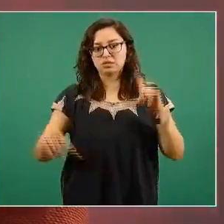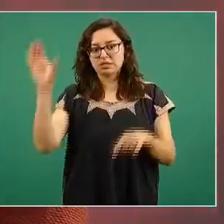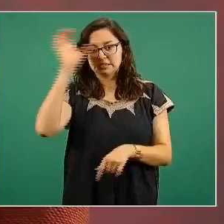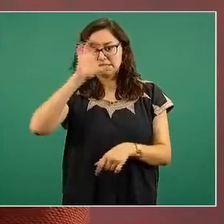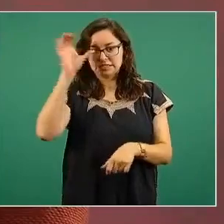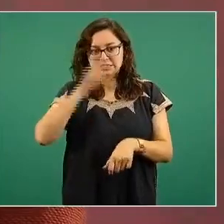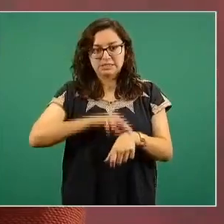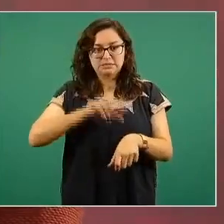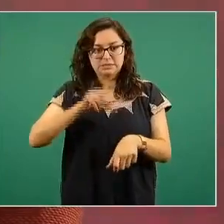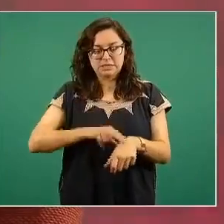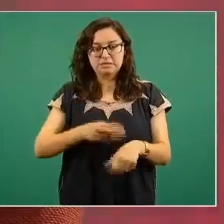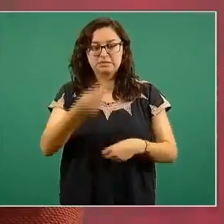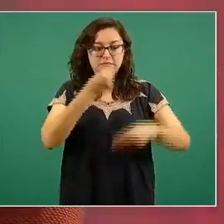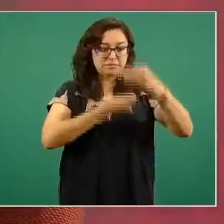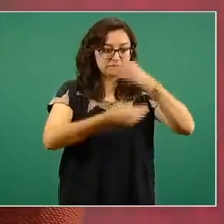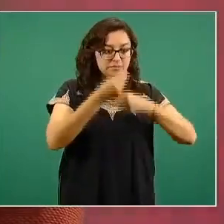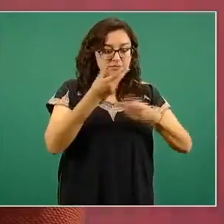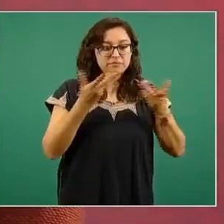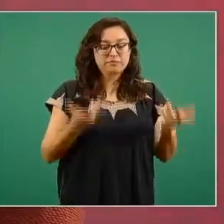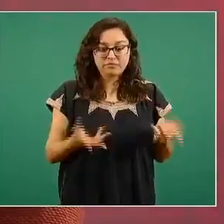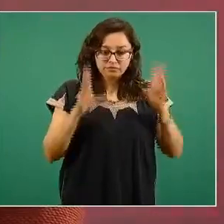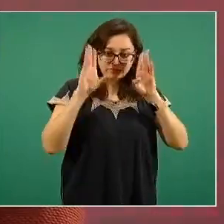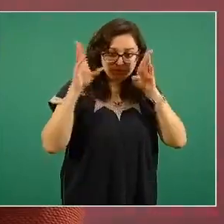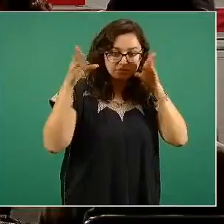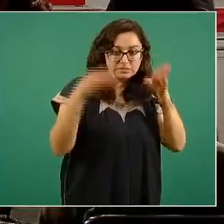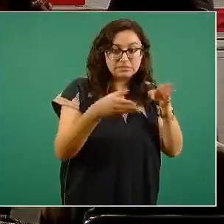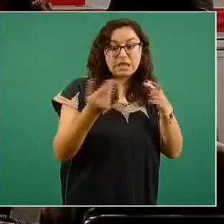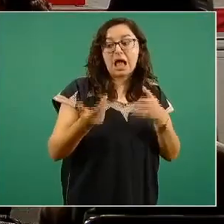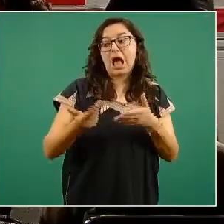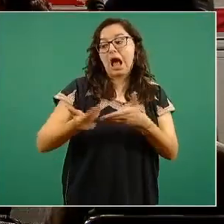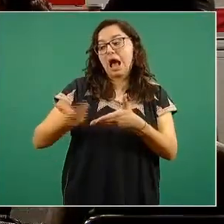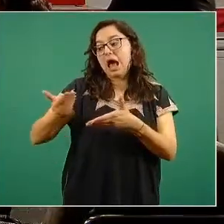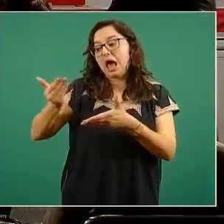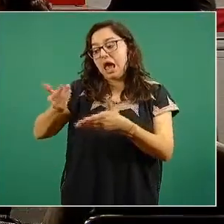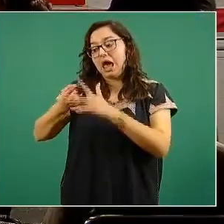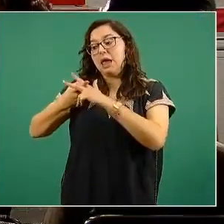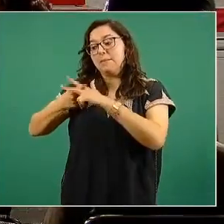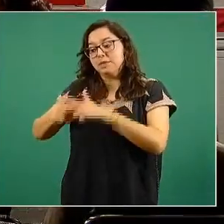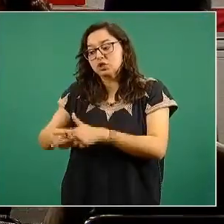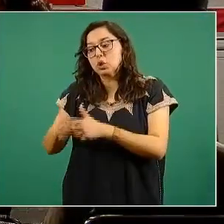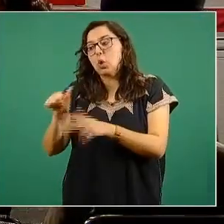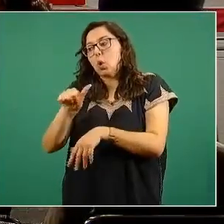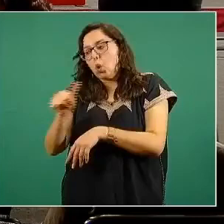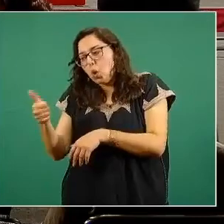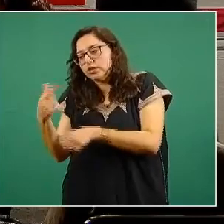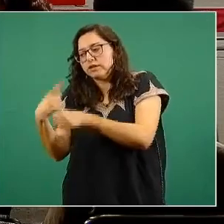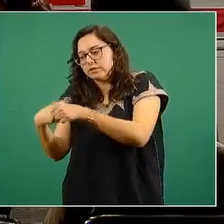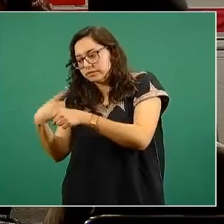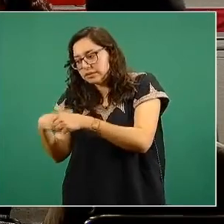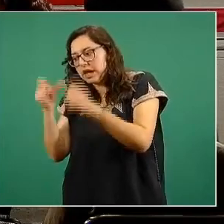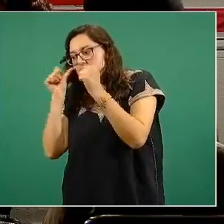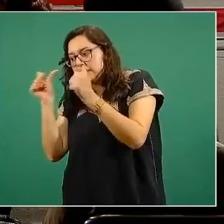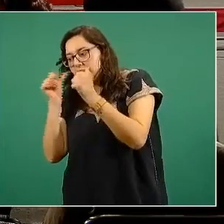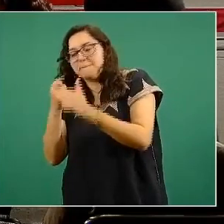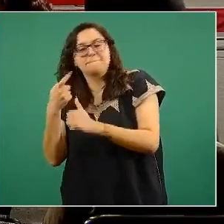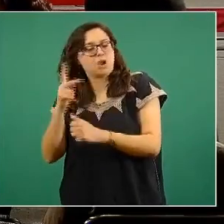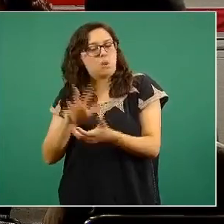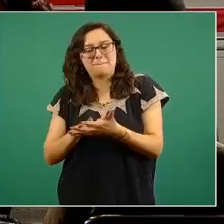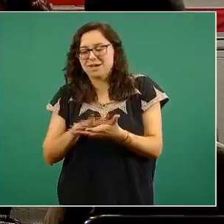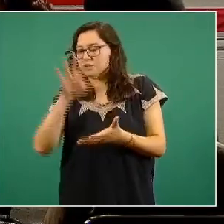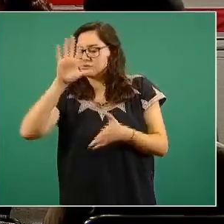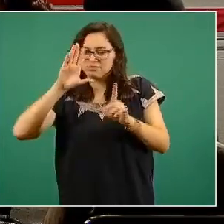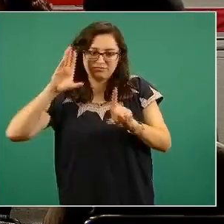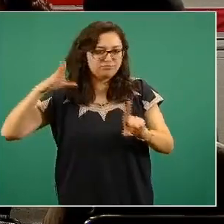varios meses abiertas algunas consultas, pero mayormente está dedicado a COVID. Entonces sí hay un